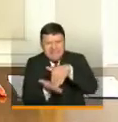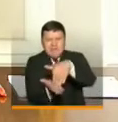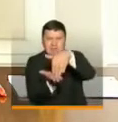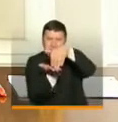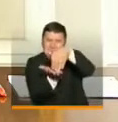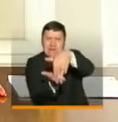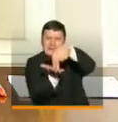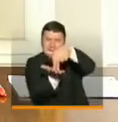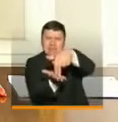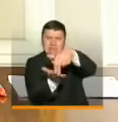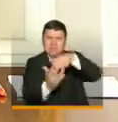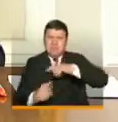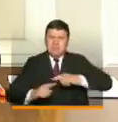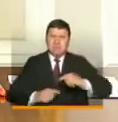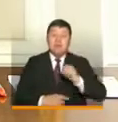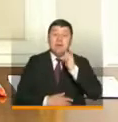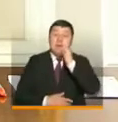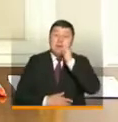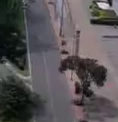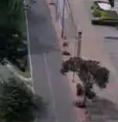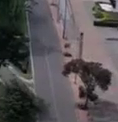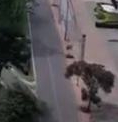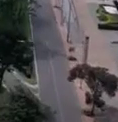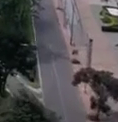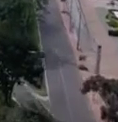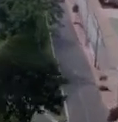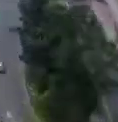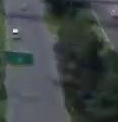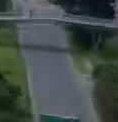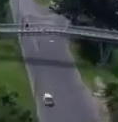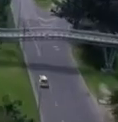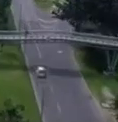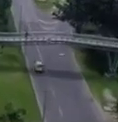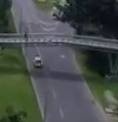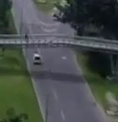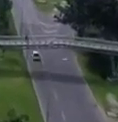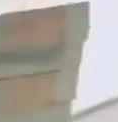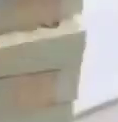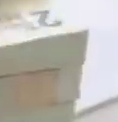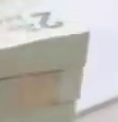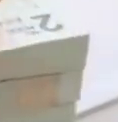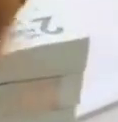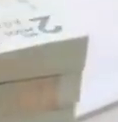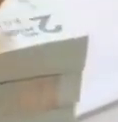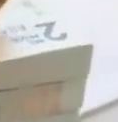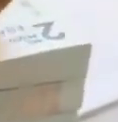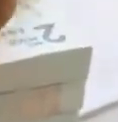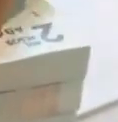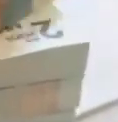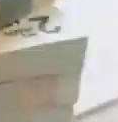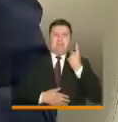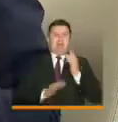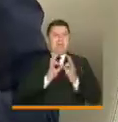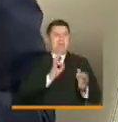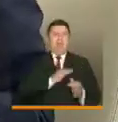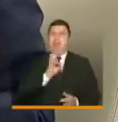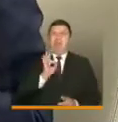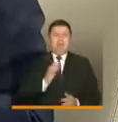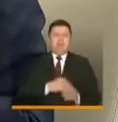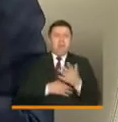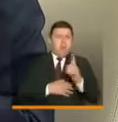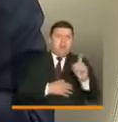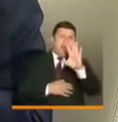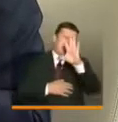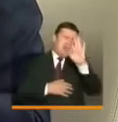pero fueron seleccionados, el gobierno asegura que no han sido descartados para recibir el beneficio. Cerca de 500.000 hogares